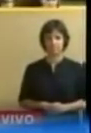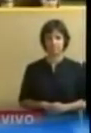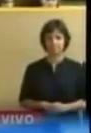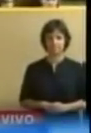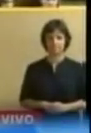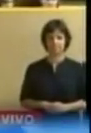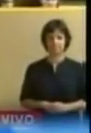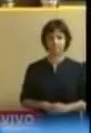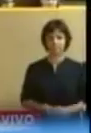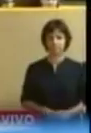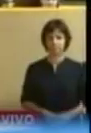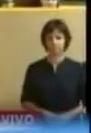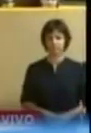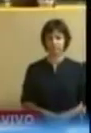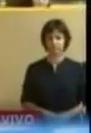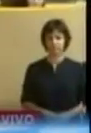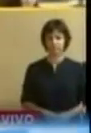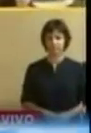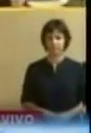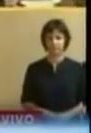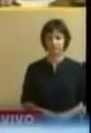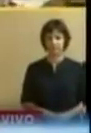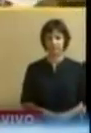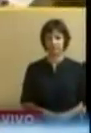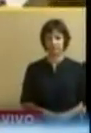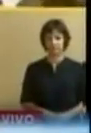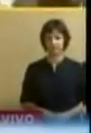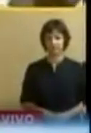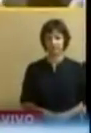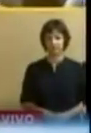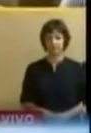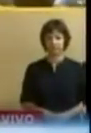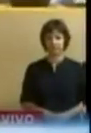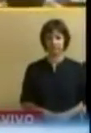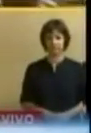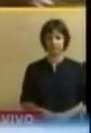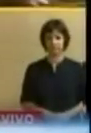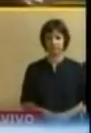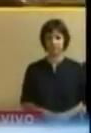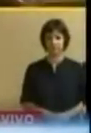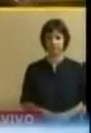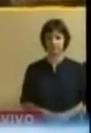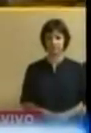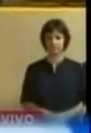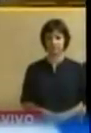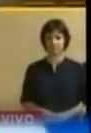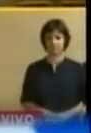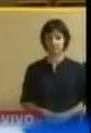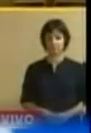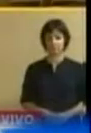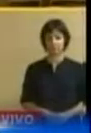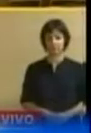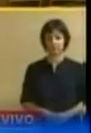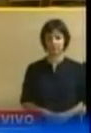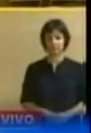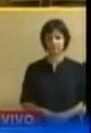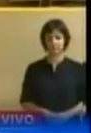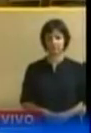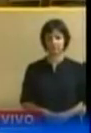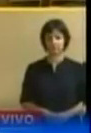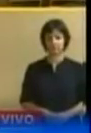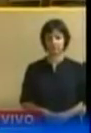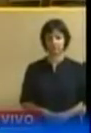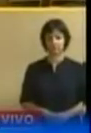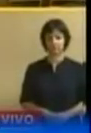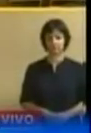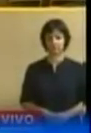muy tensas tanto por parte de Sánchez como por parte de Iglesias cuando se reanudaba la sesión parlamentaria este jueves, e incluso hemos sido testigos